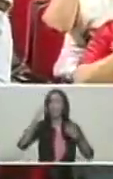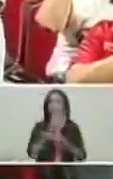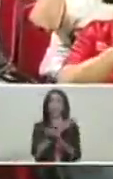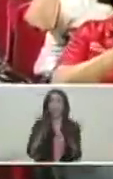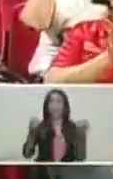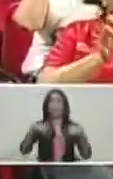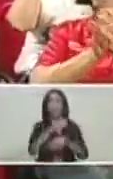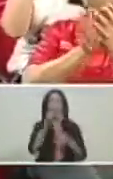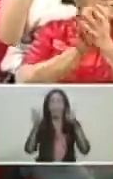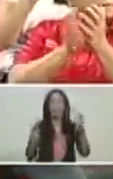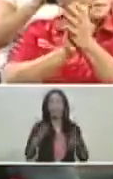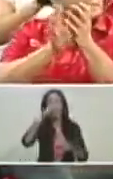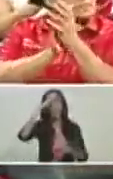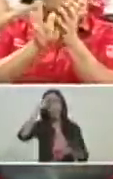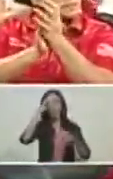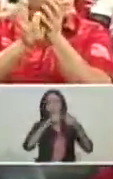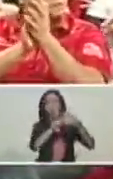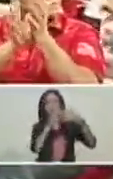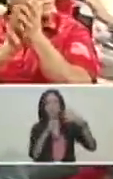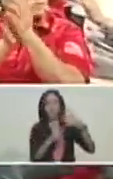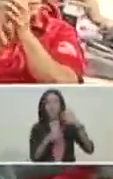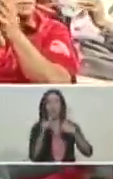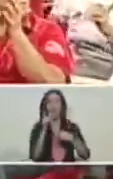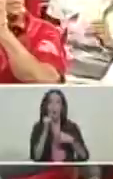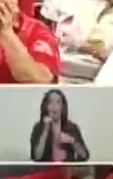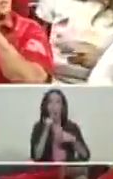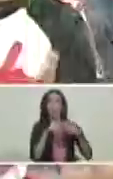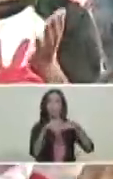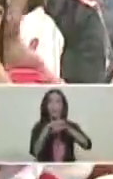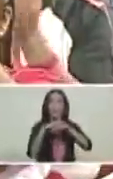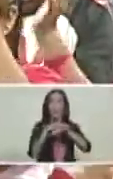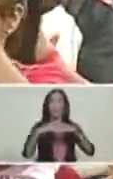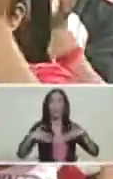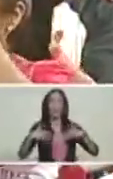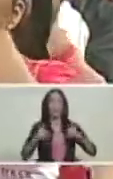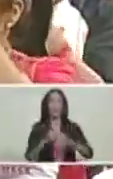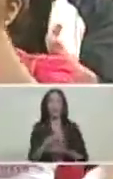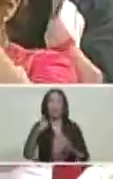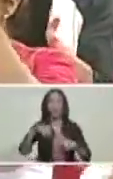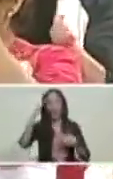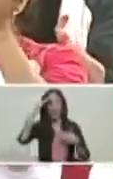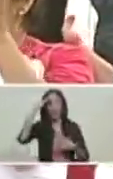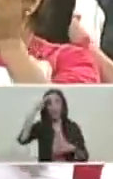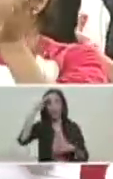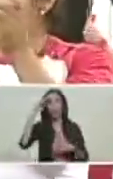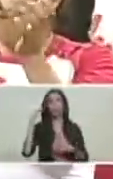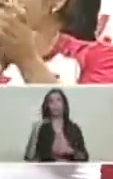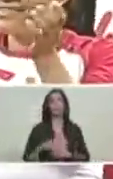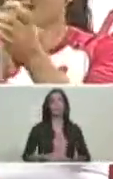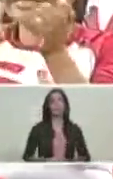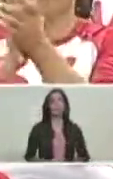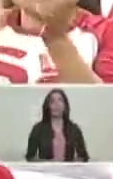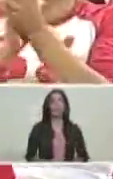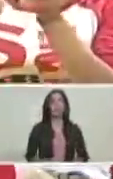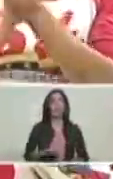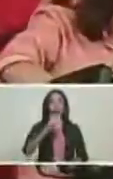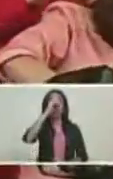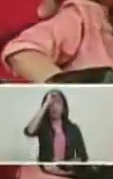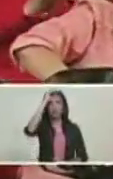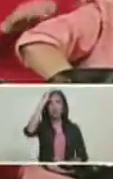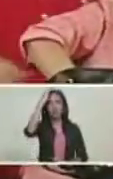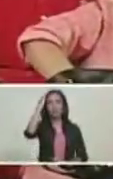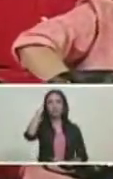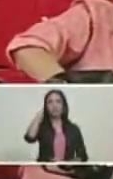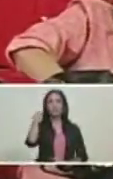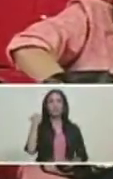El doctor José Ángel Portal Miranda, ministro de Salud de la hermana República de Cuba. La